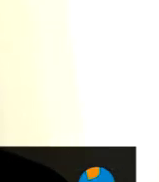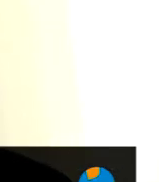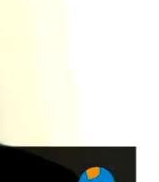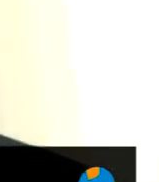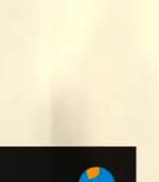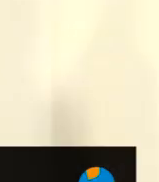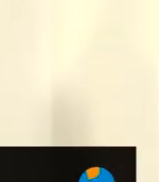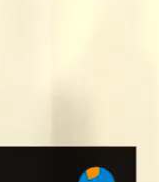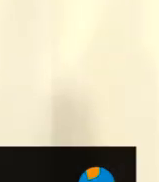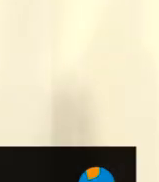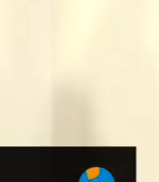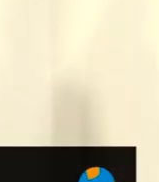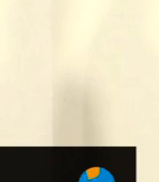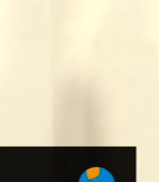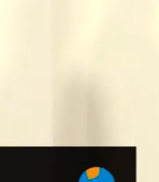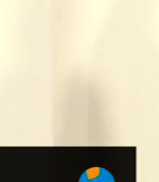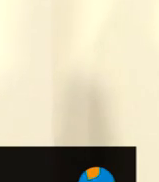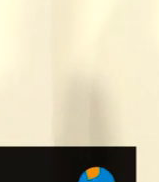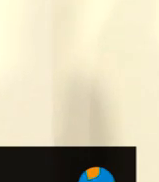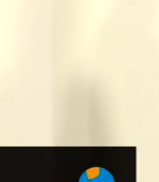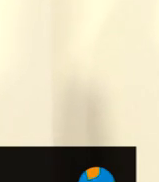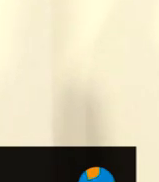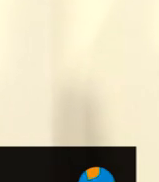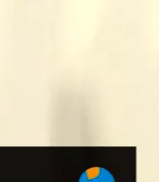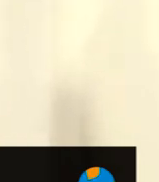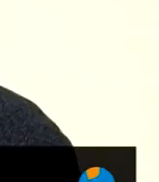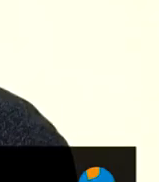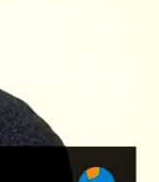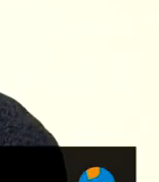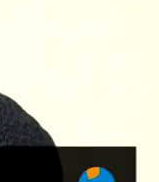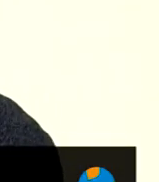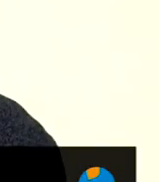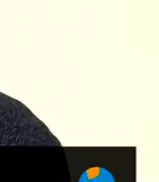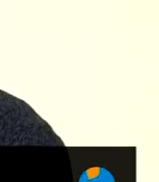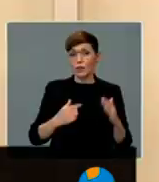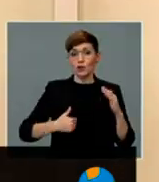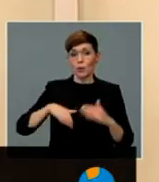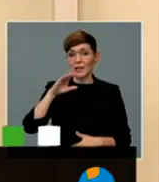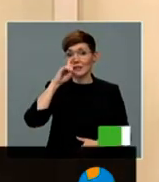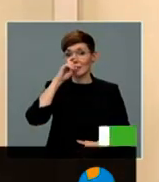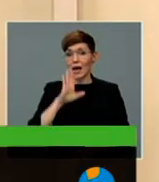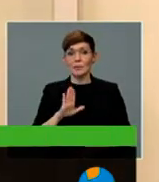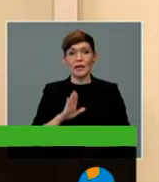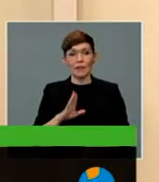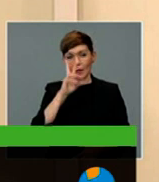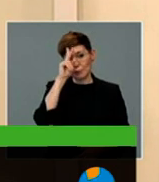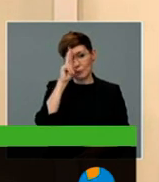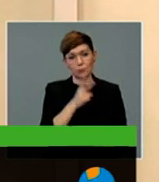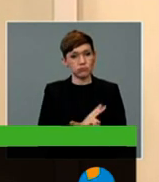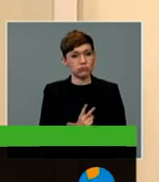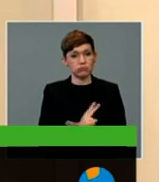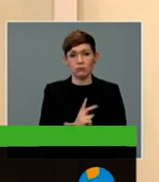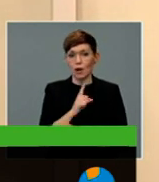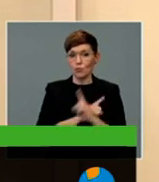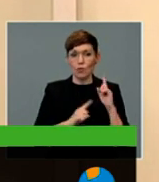5.331 millones de euros, es decir, un crecimiento del 12,2% respecto al año anterior. Por tanto, nuestro horizonte es